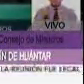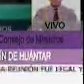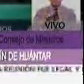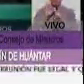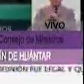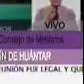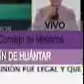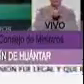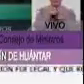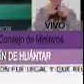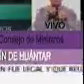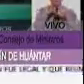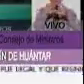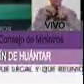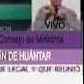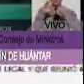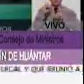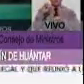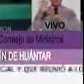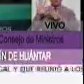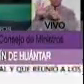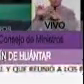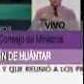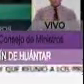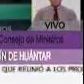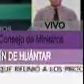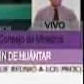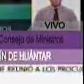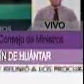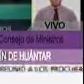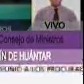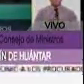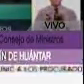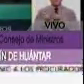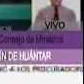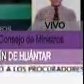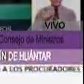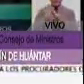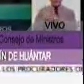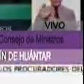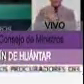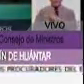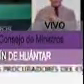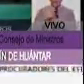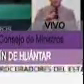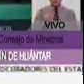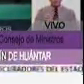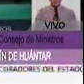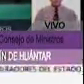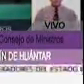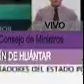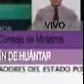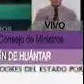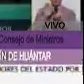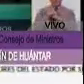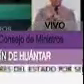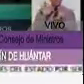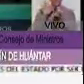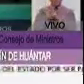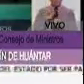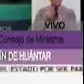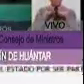ley 29.809, y también la ley de defensa del Estado. El decreto